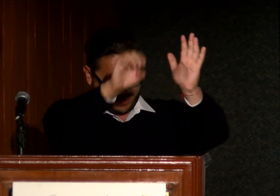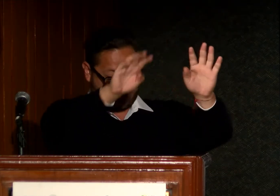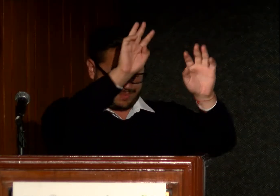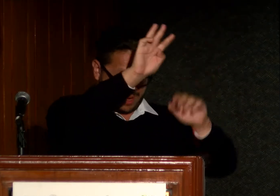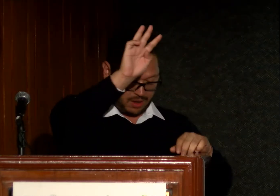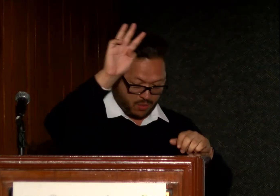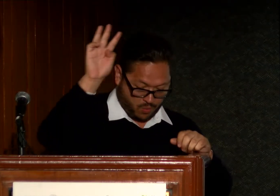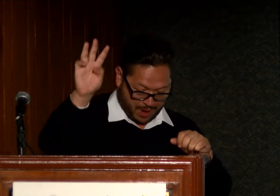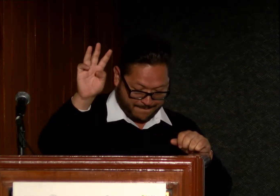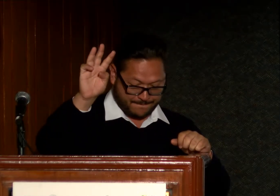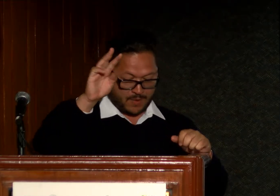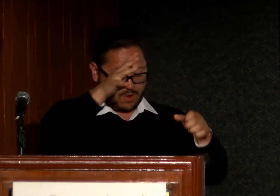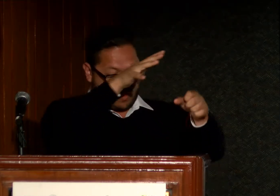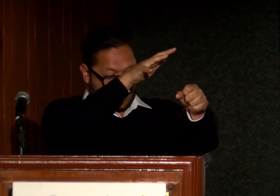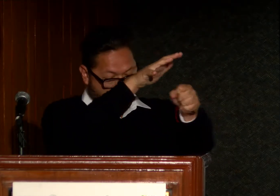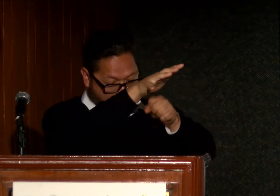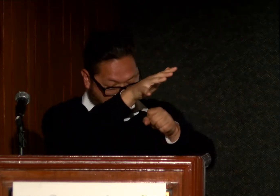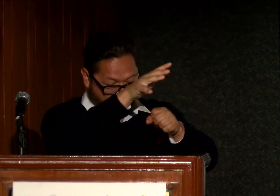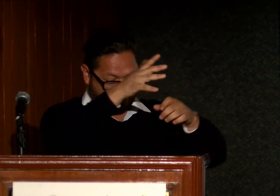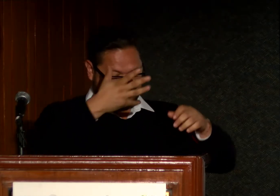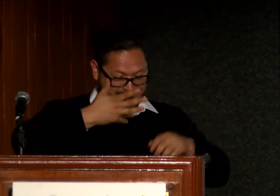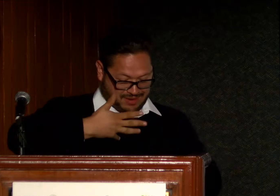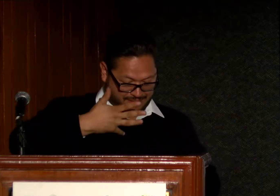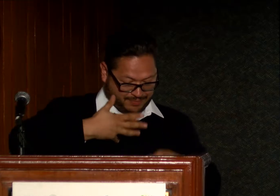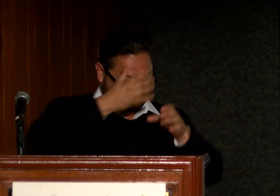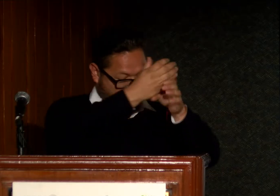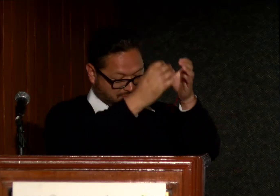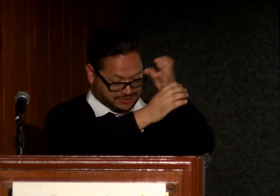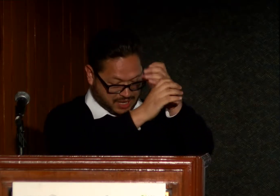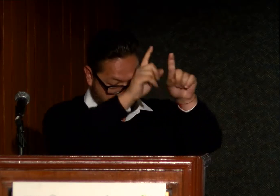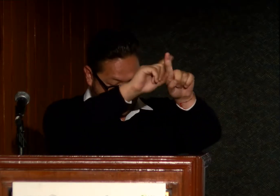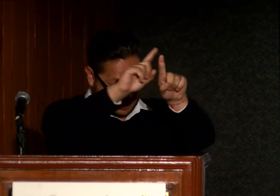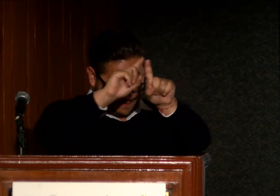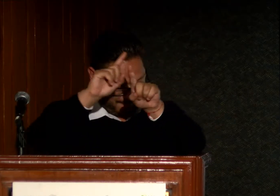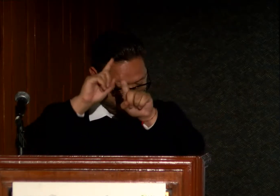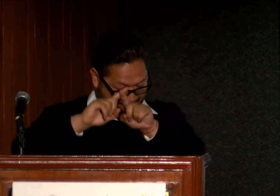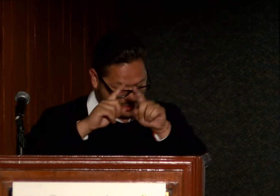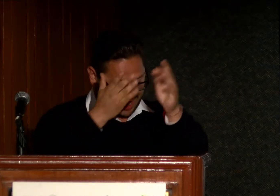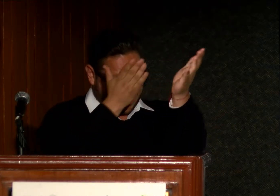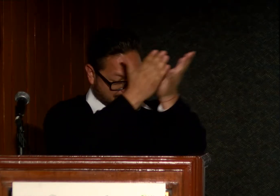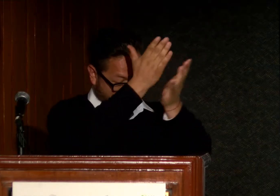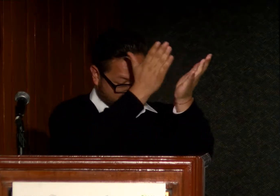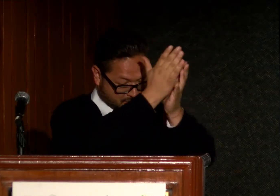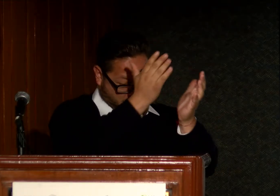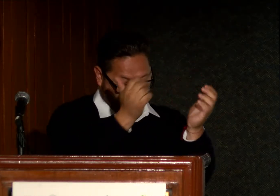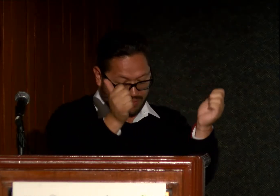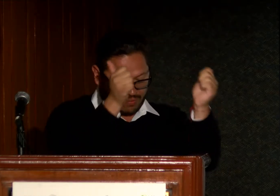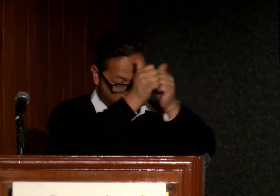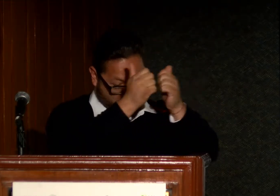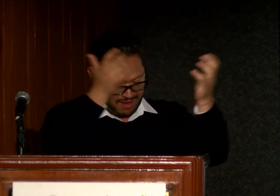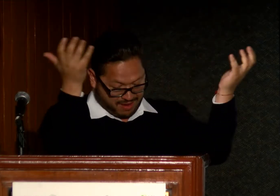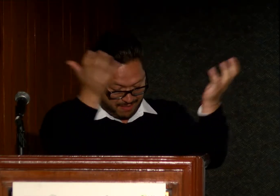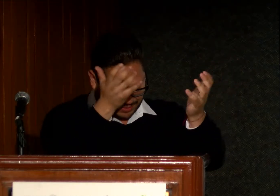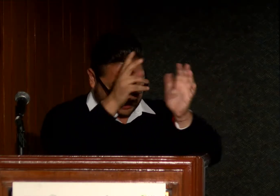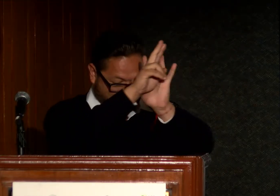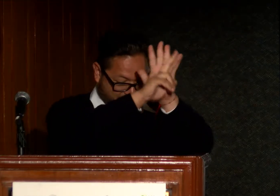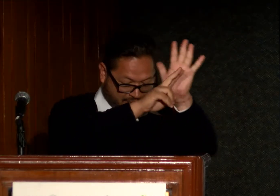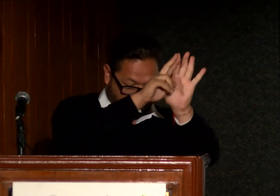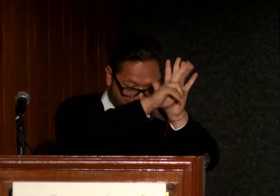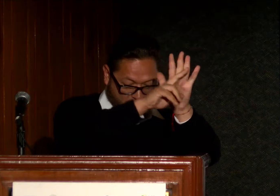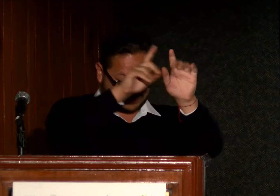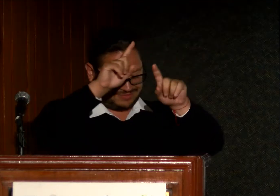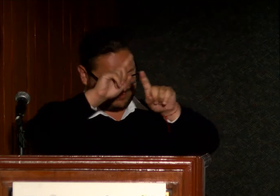otra vez por la accesibilidad. Ejemplo de su página de internet, la cual cuenta con elementos de accesibilidad o con